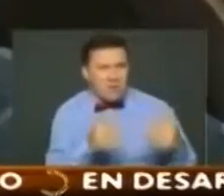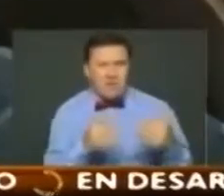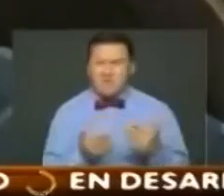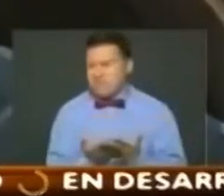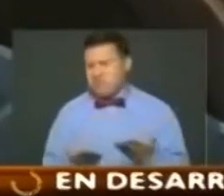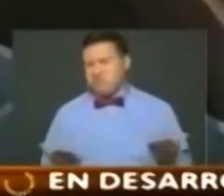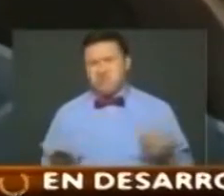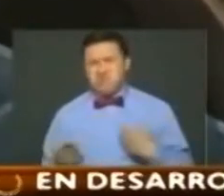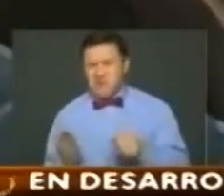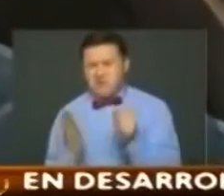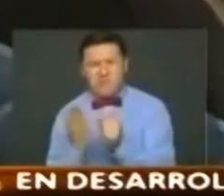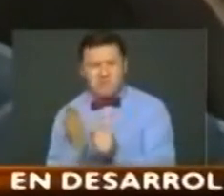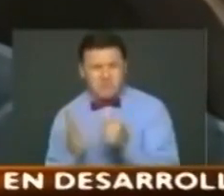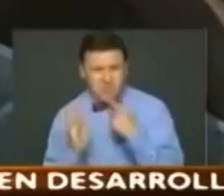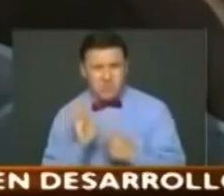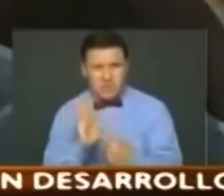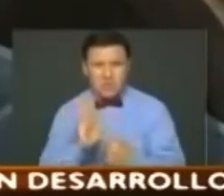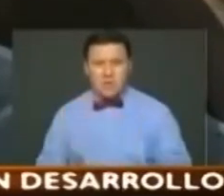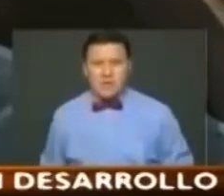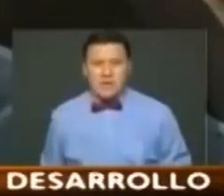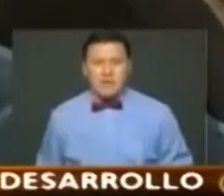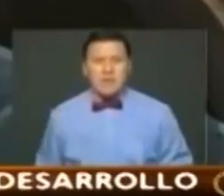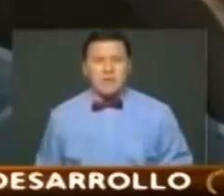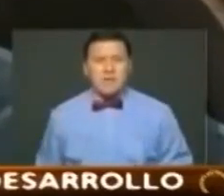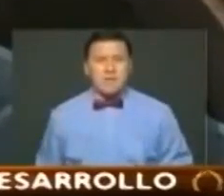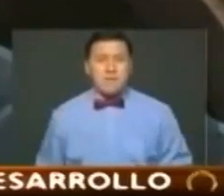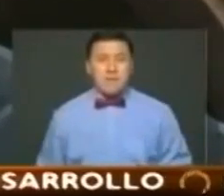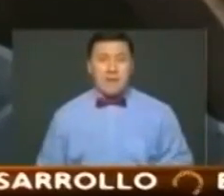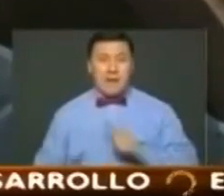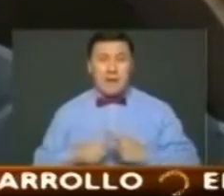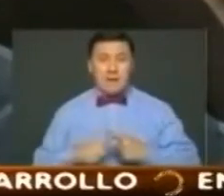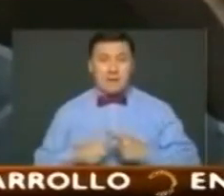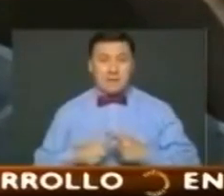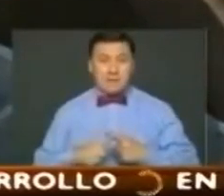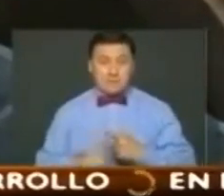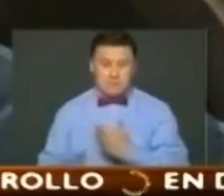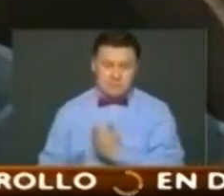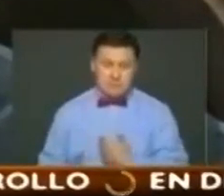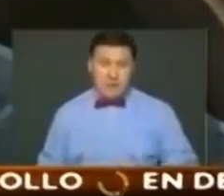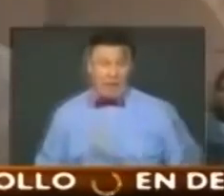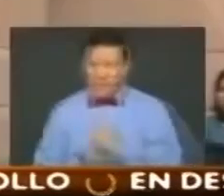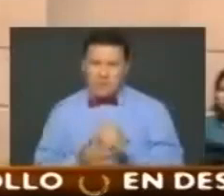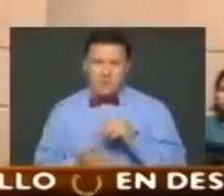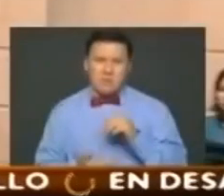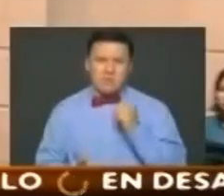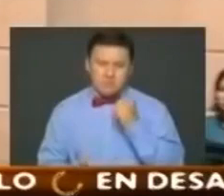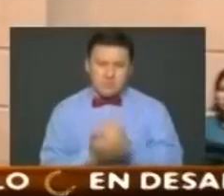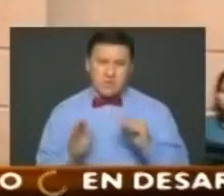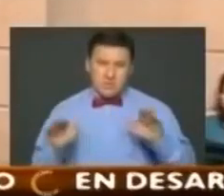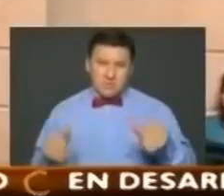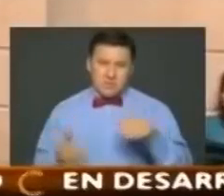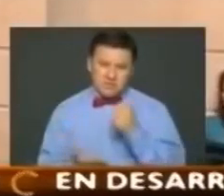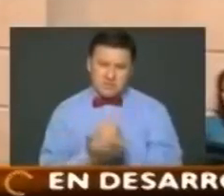Uribe le entregó, entre las muchas personerías jurídicas que dio a los paramilitares,